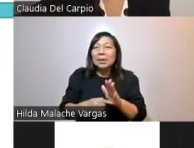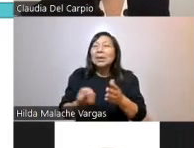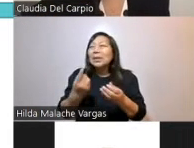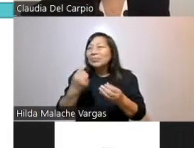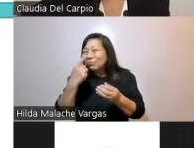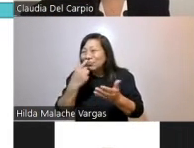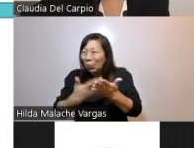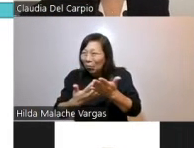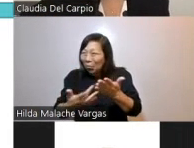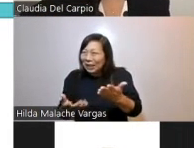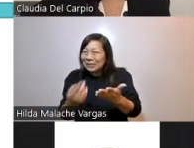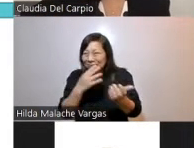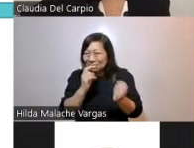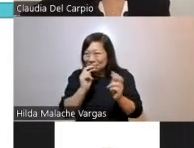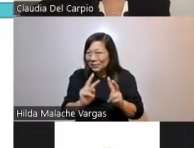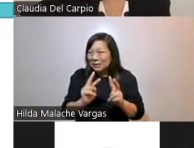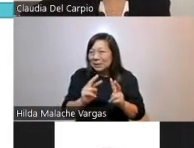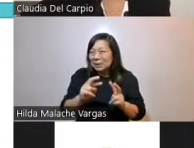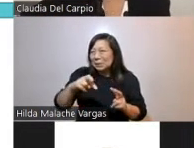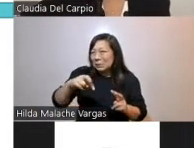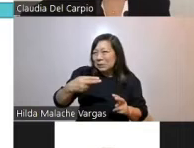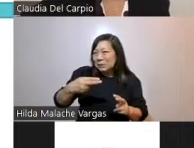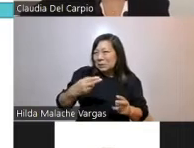La sangre, como ven acá, tiene un pH